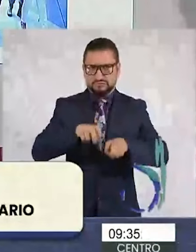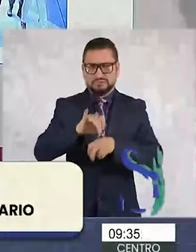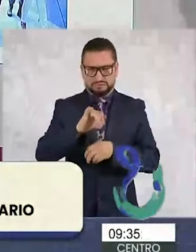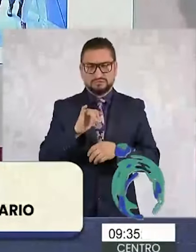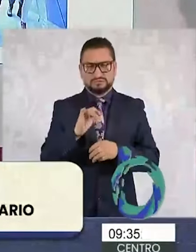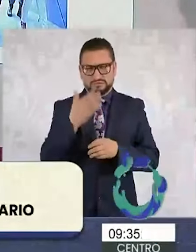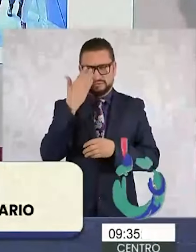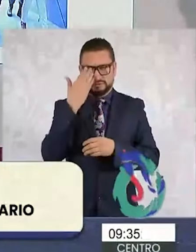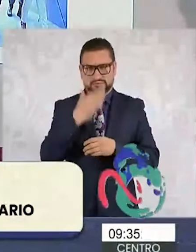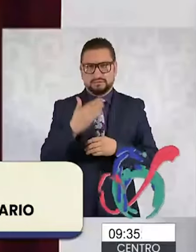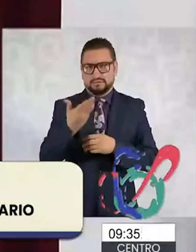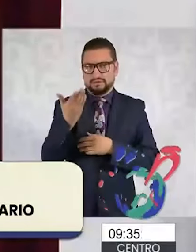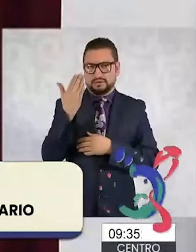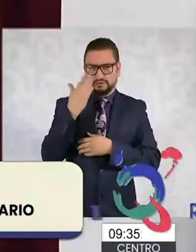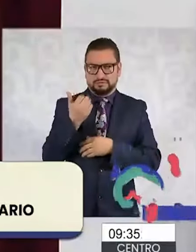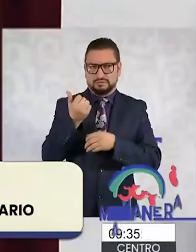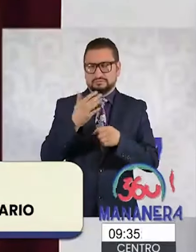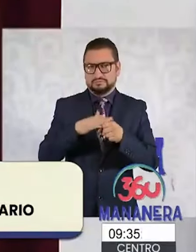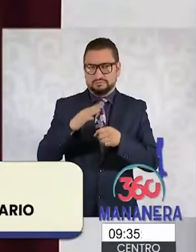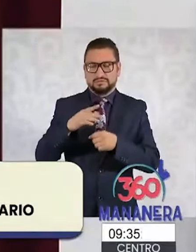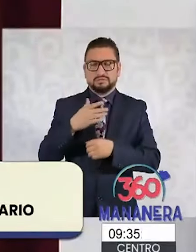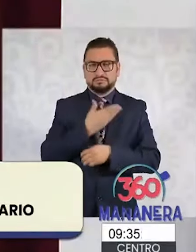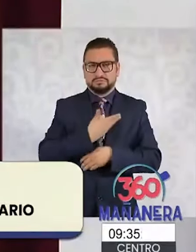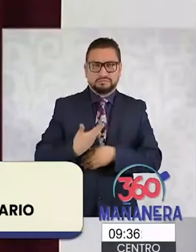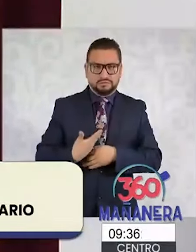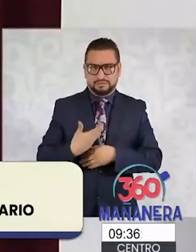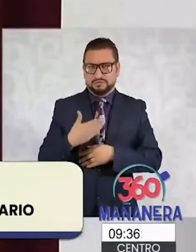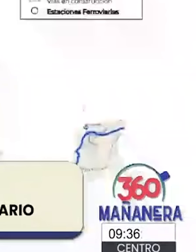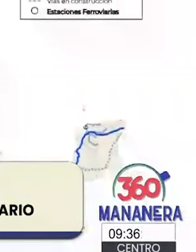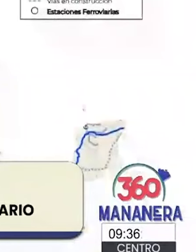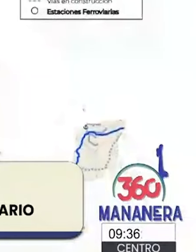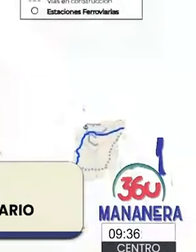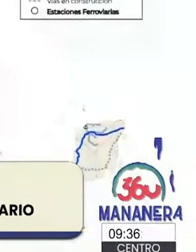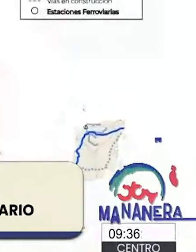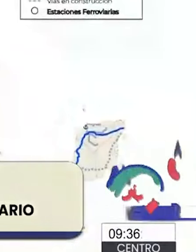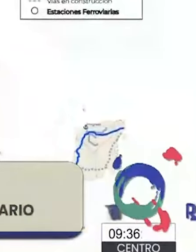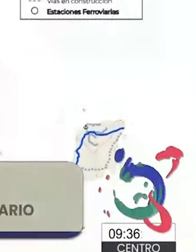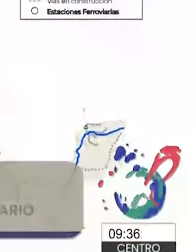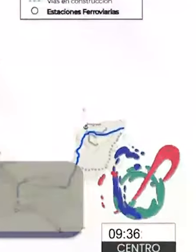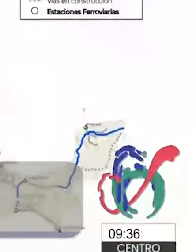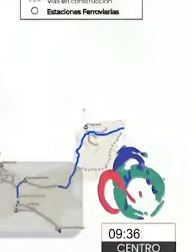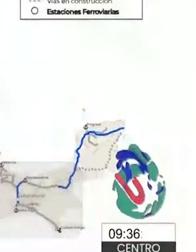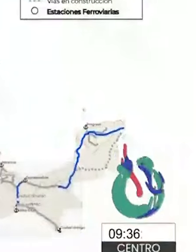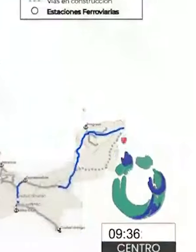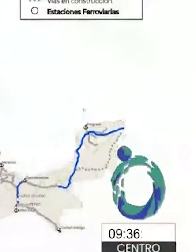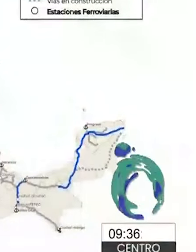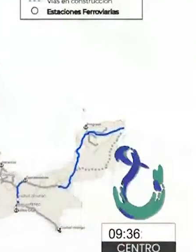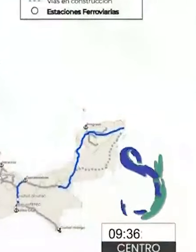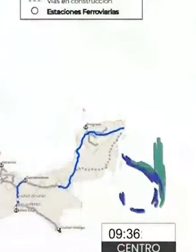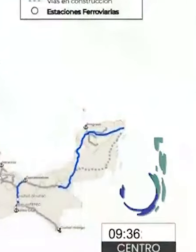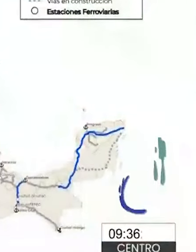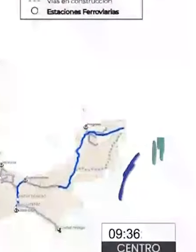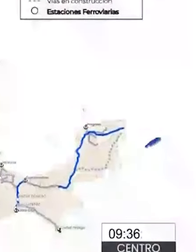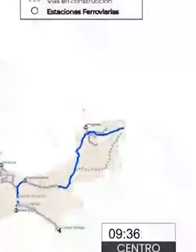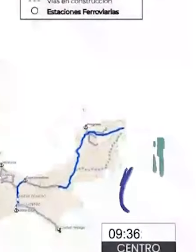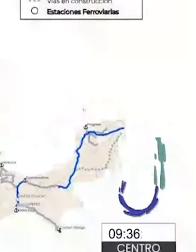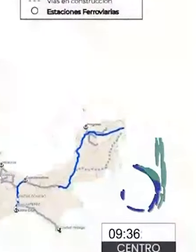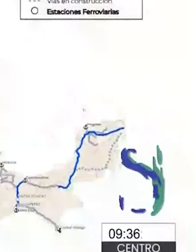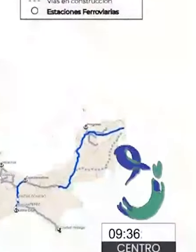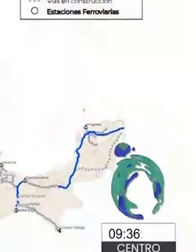desde que iniciaron en la administración del presidente López Obrador esto permitió que actualmente